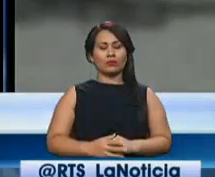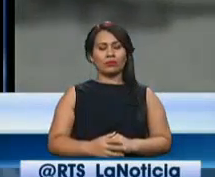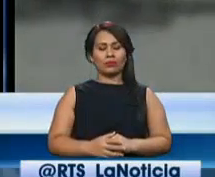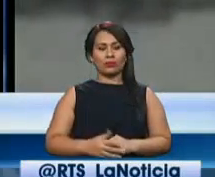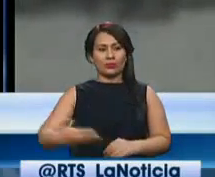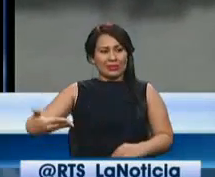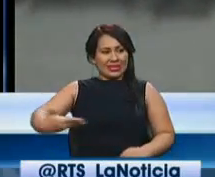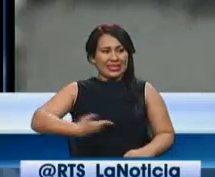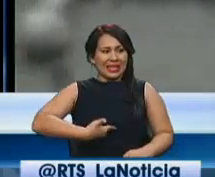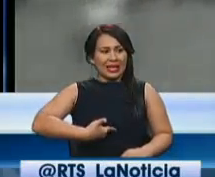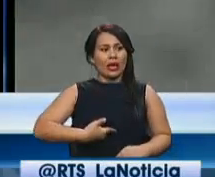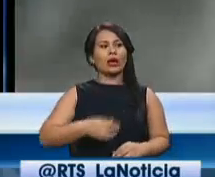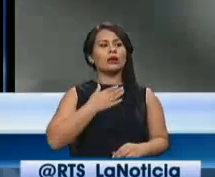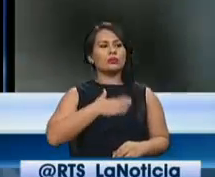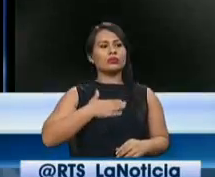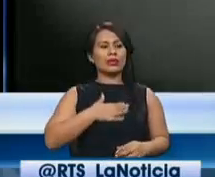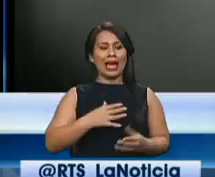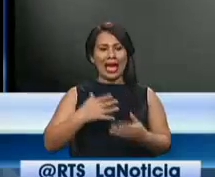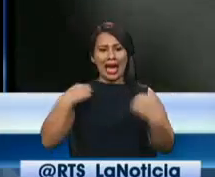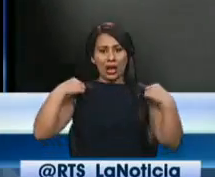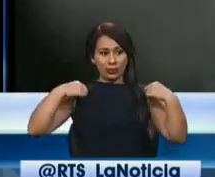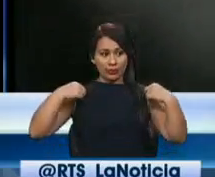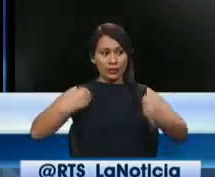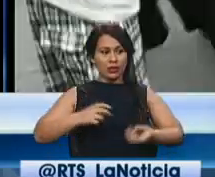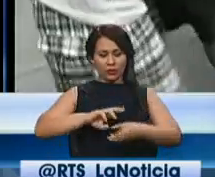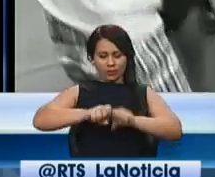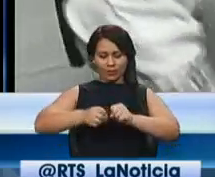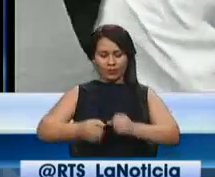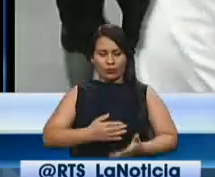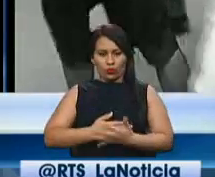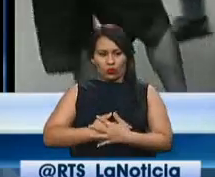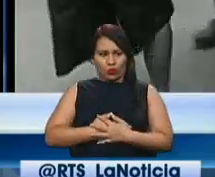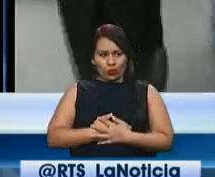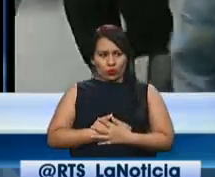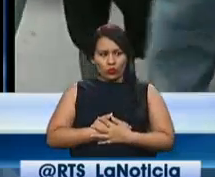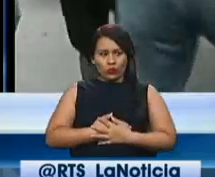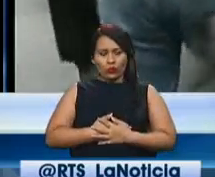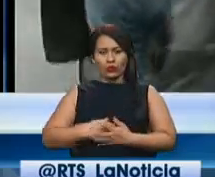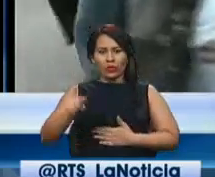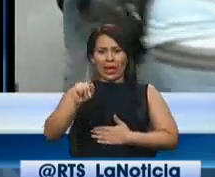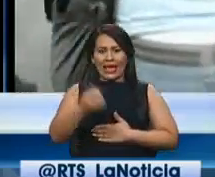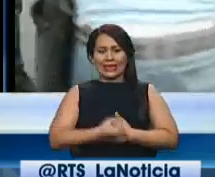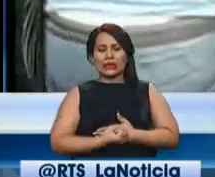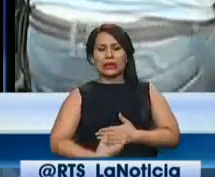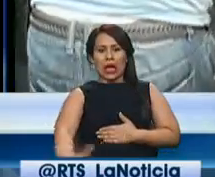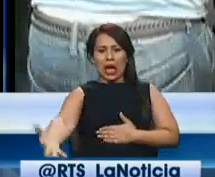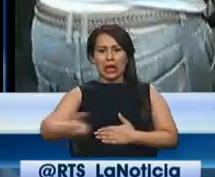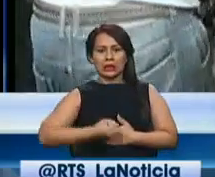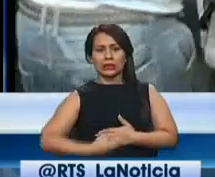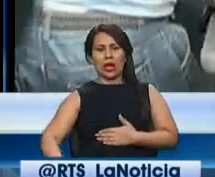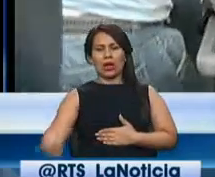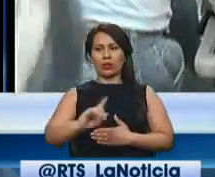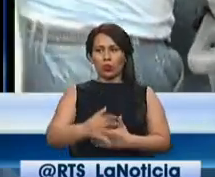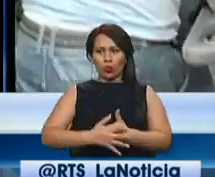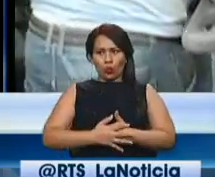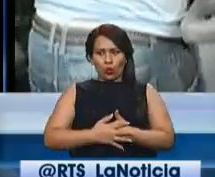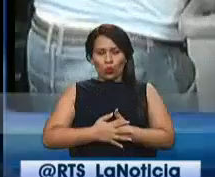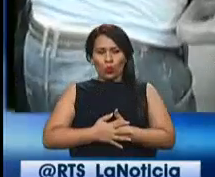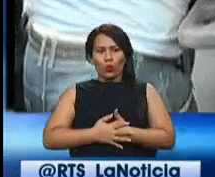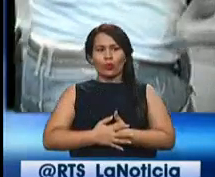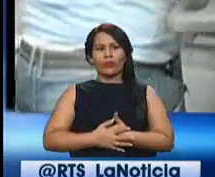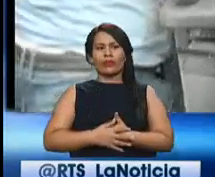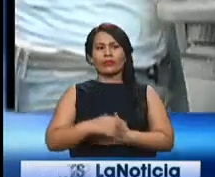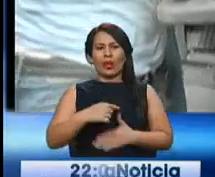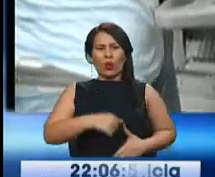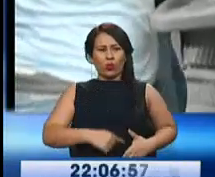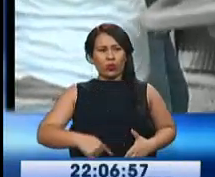se le indicó a las personas que cojan una camiseta o algún trapo para que puedan taparle la herida y que no se siga desangrando. Decían que era un